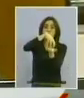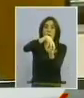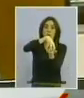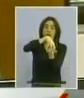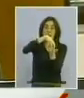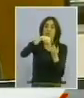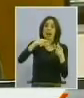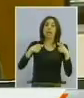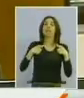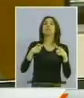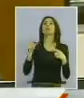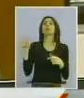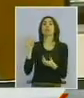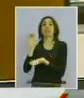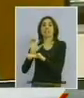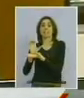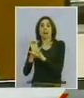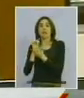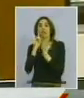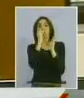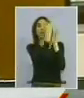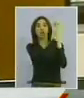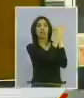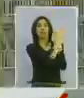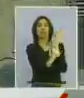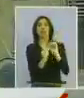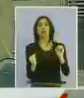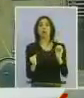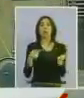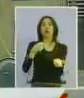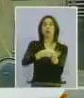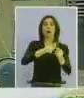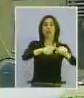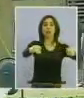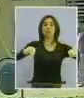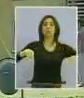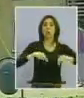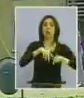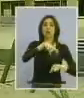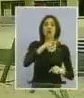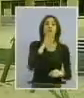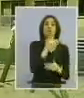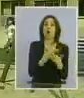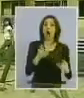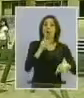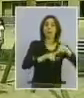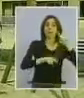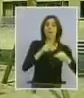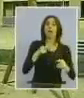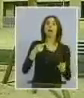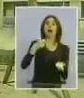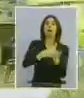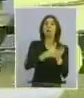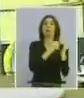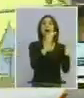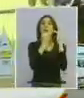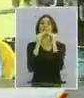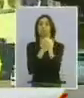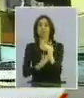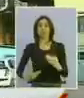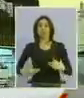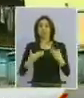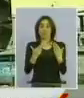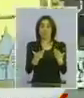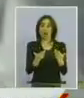criterios que tiene el Estado para poder instalar viviendas sociales y comprar suelo urbano. No existen terrenos disponibles para viviendas sociales y estas han